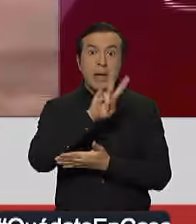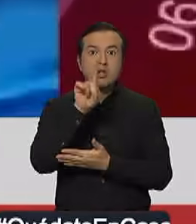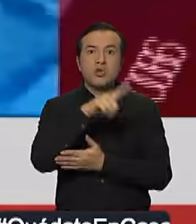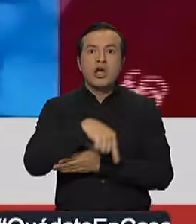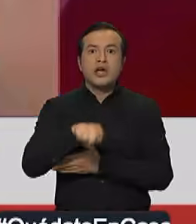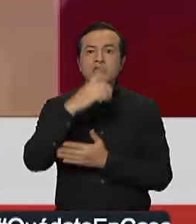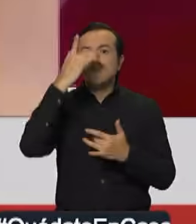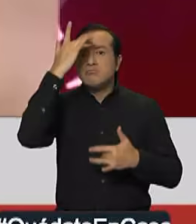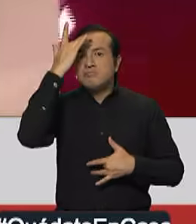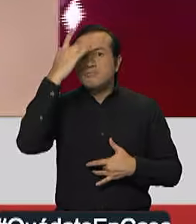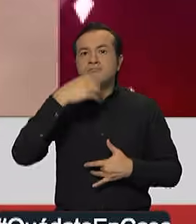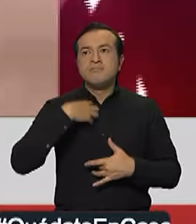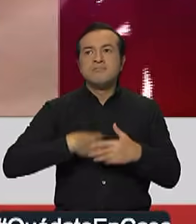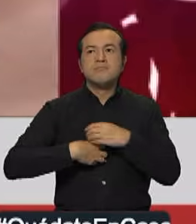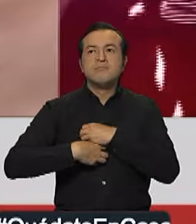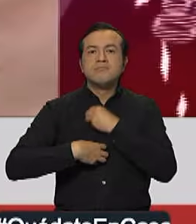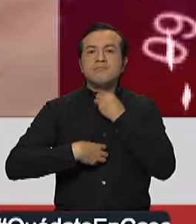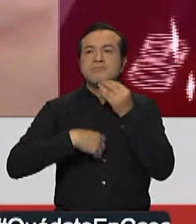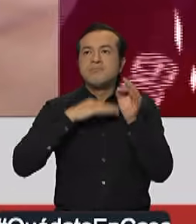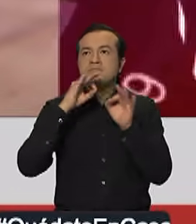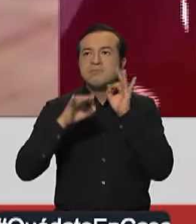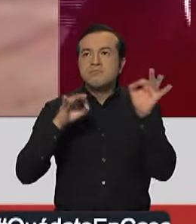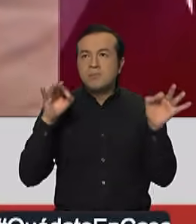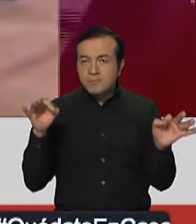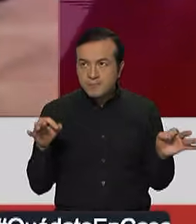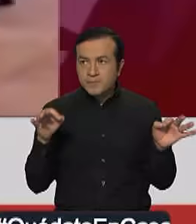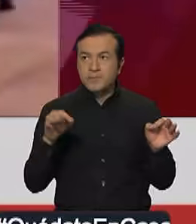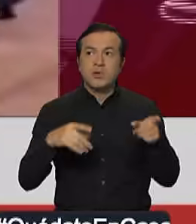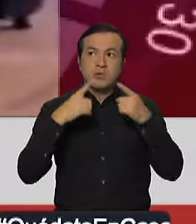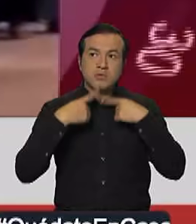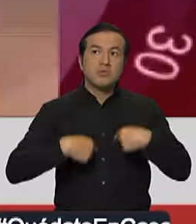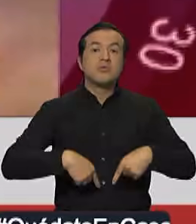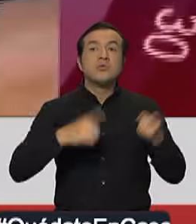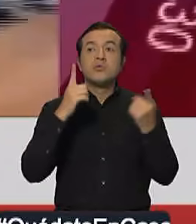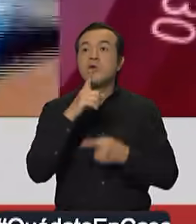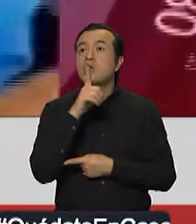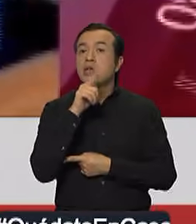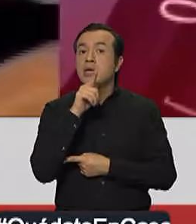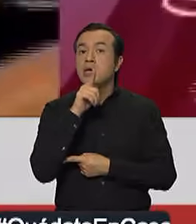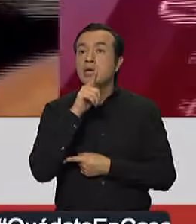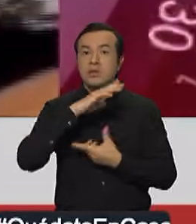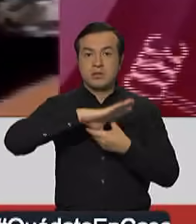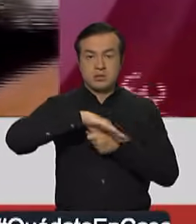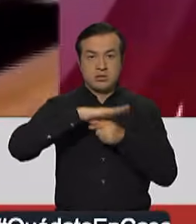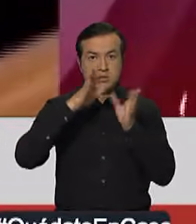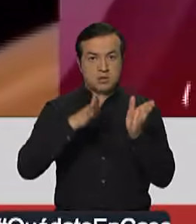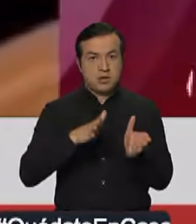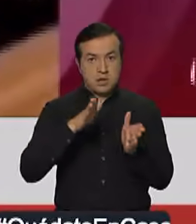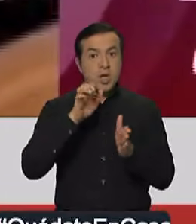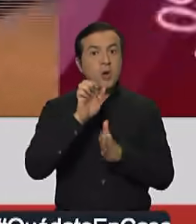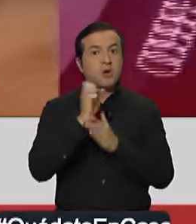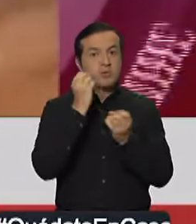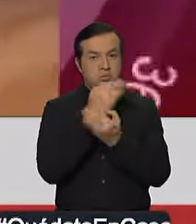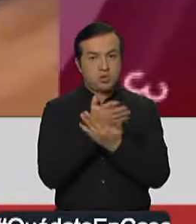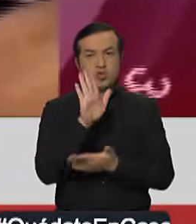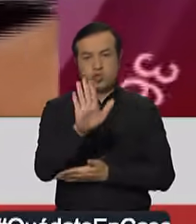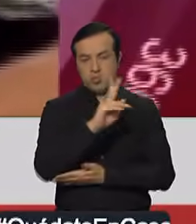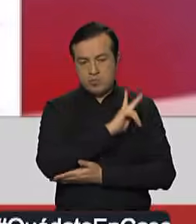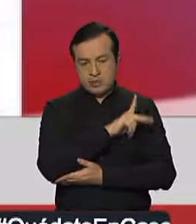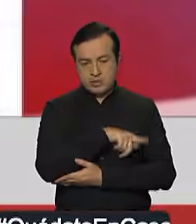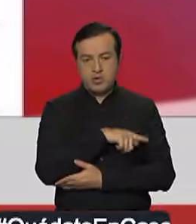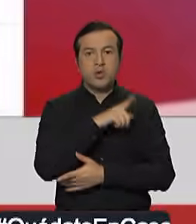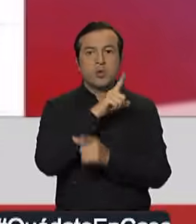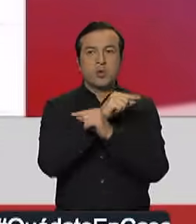llegaron contagiados con COVID-19. El anuncio lo oficializó la Cancillería ecuatoriana en su cuenta de